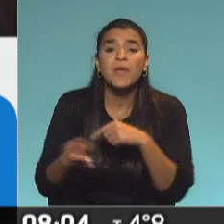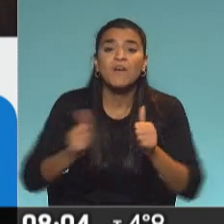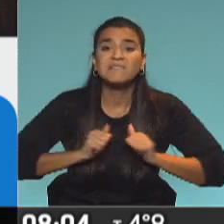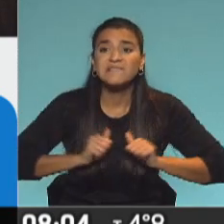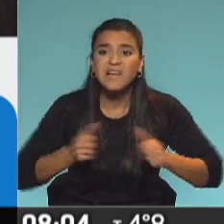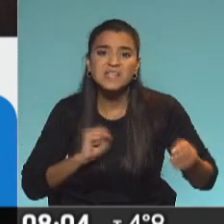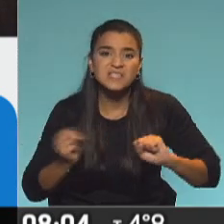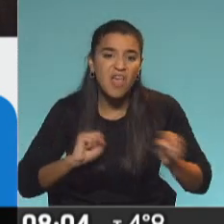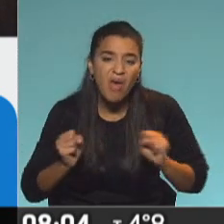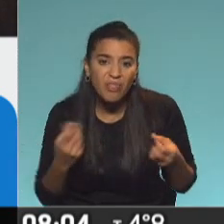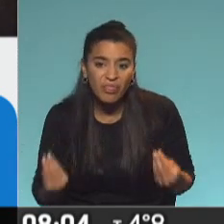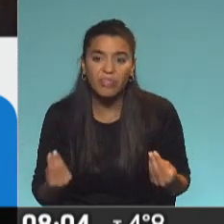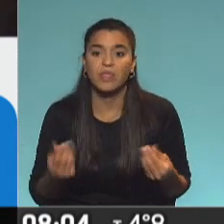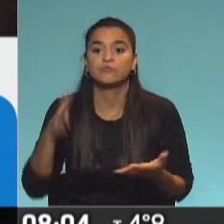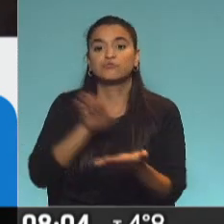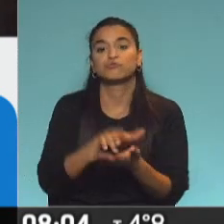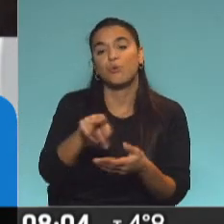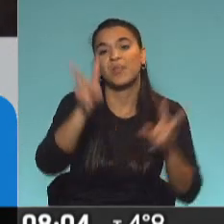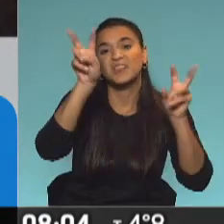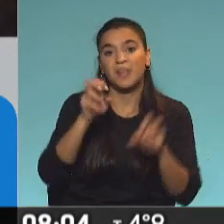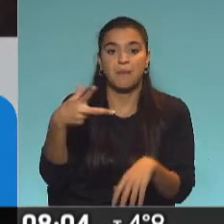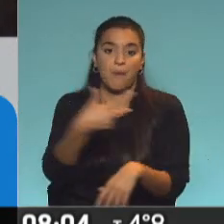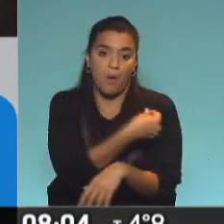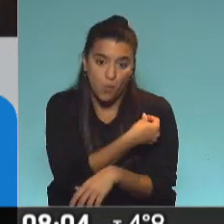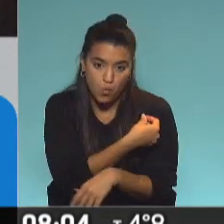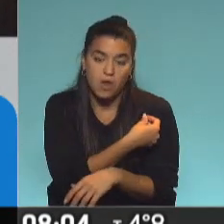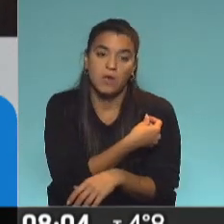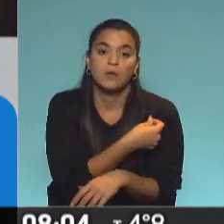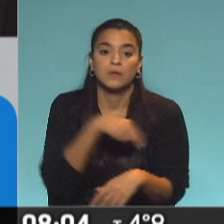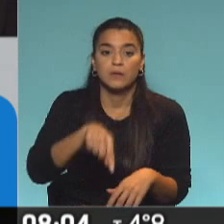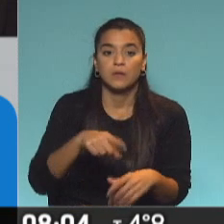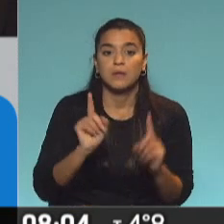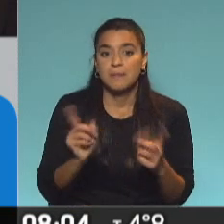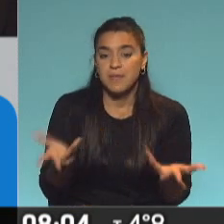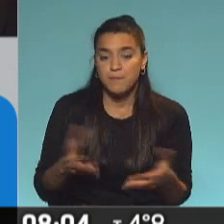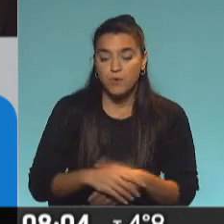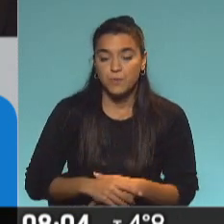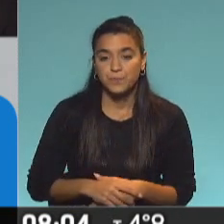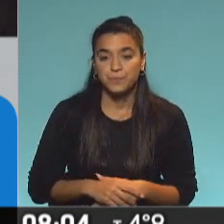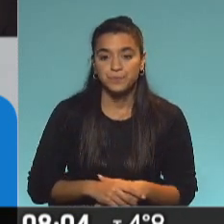expectativa y la ansiedad sobre la cuestión vacunación corren por la misma ruta, ¿no?